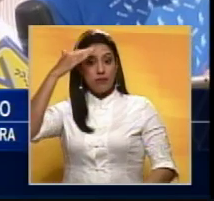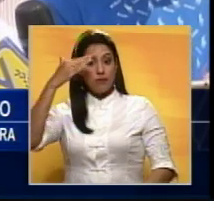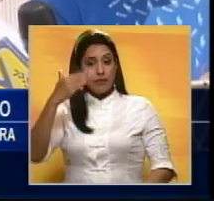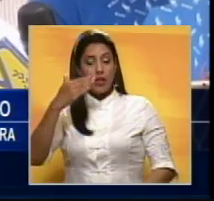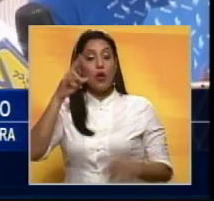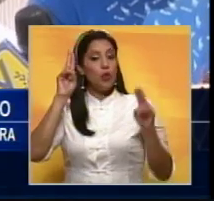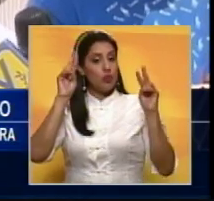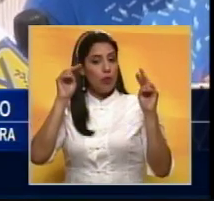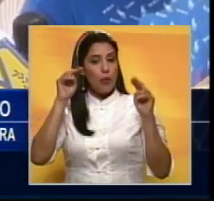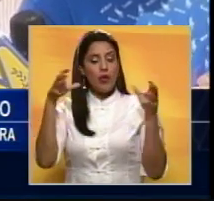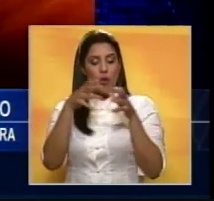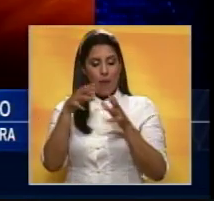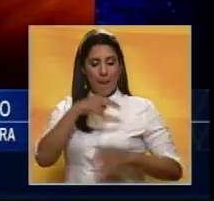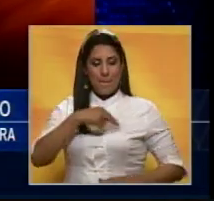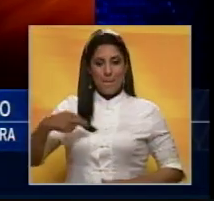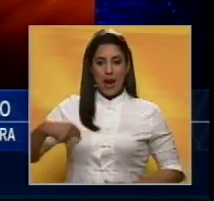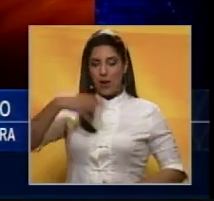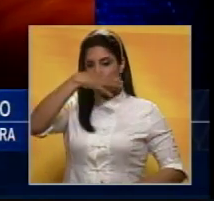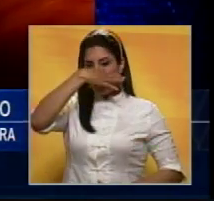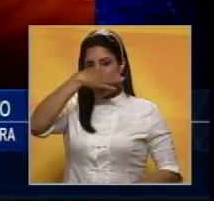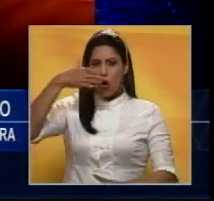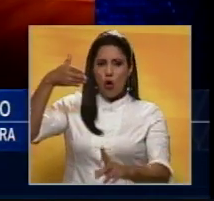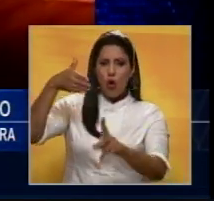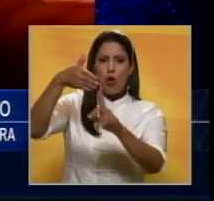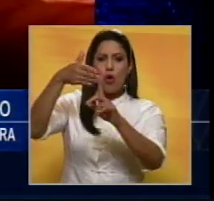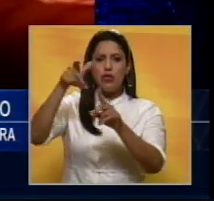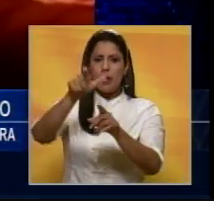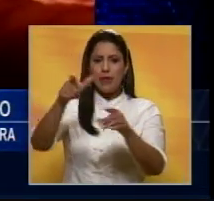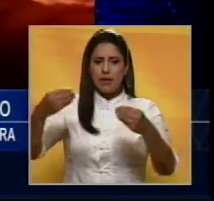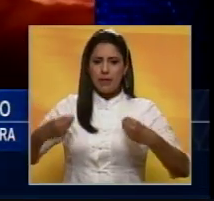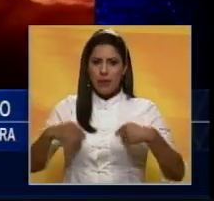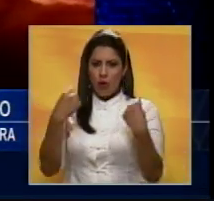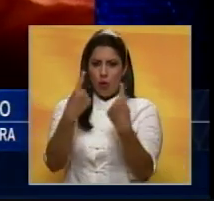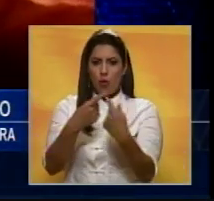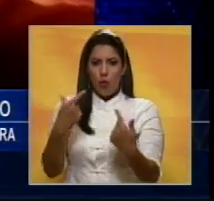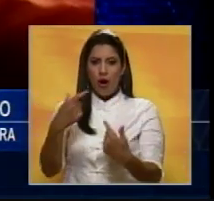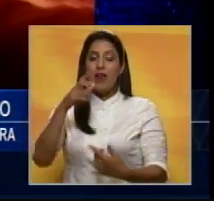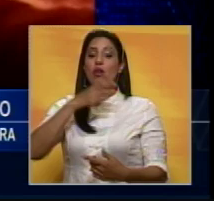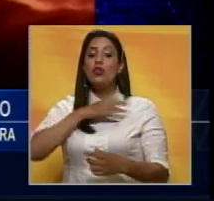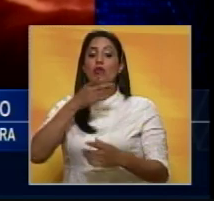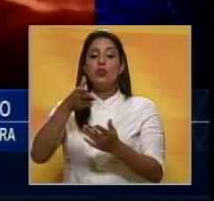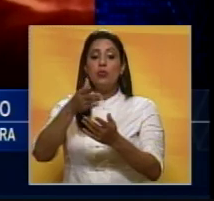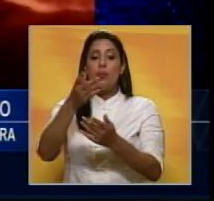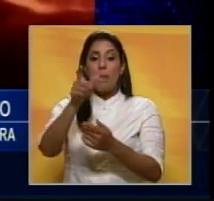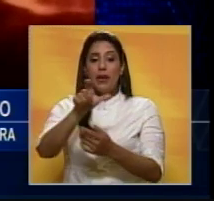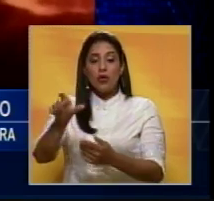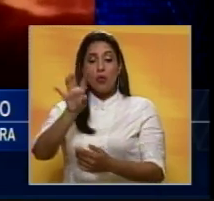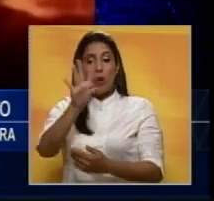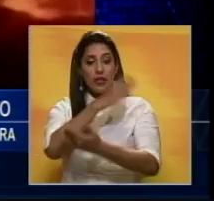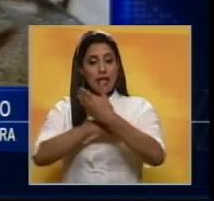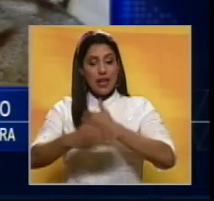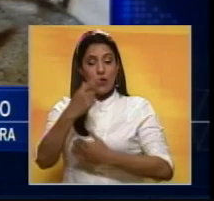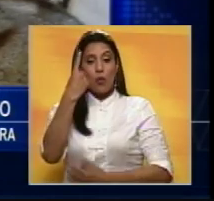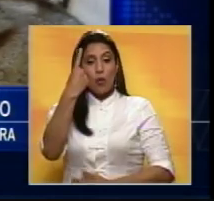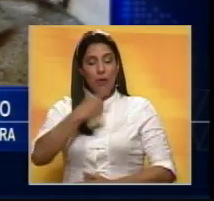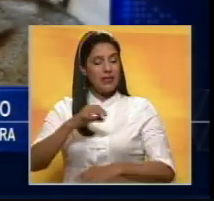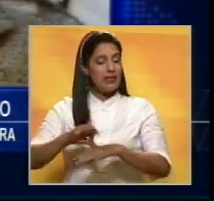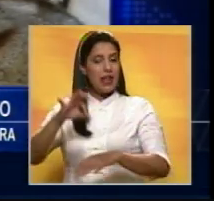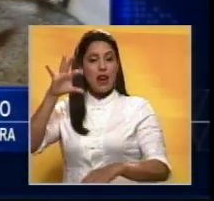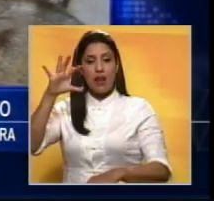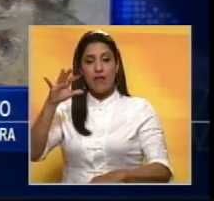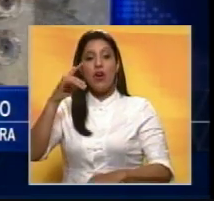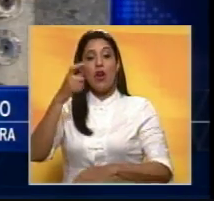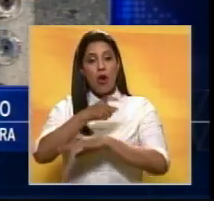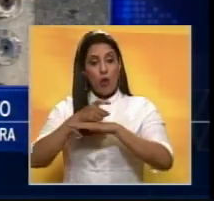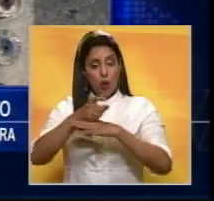Nacional y supuestos colectivos armados actuaron contra los vecinos del sector, dejando un saldo de 4 personas heridas, una de ellas de gravedad.